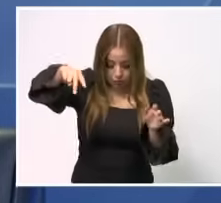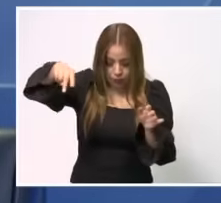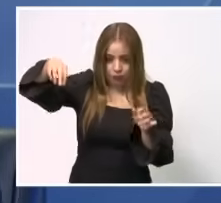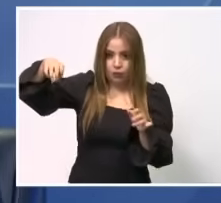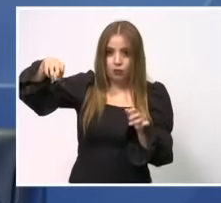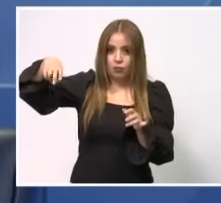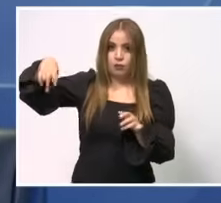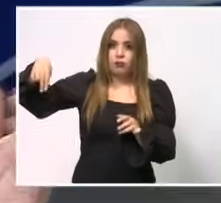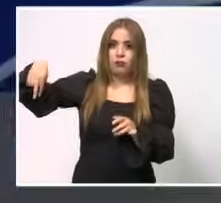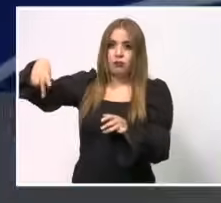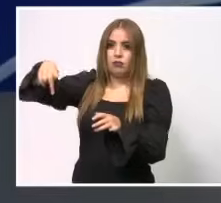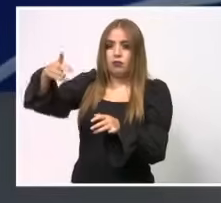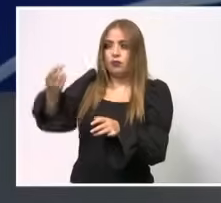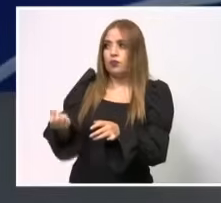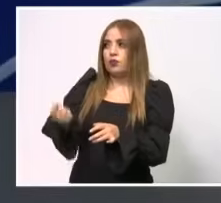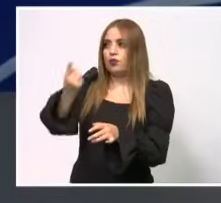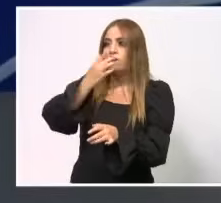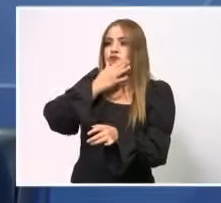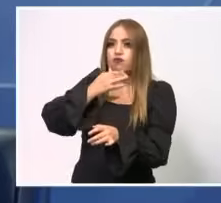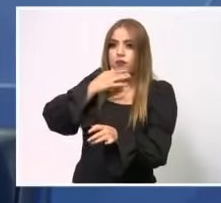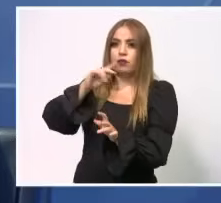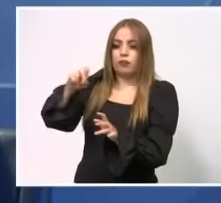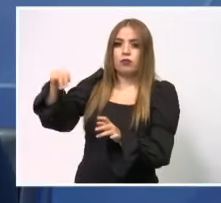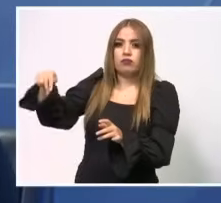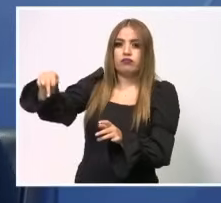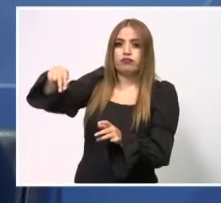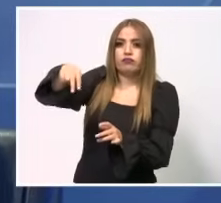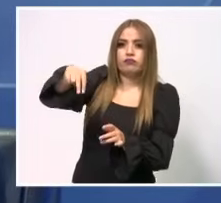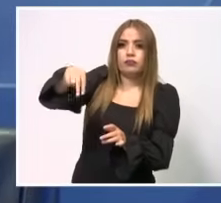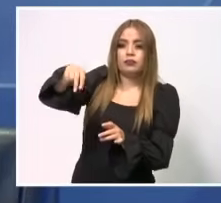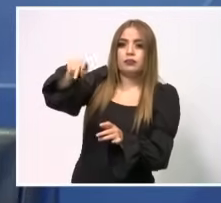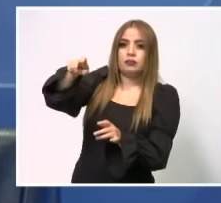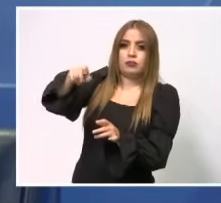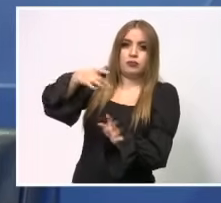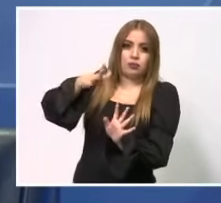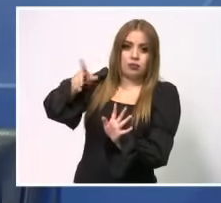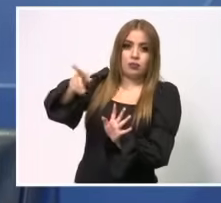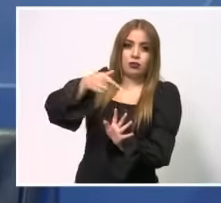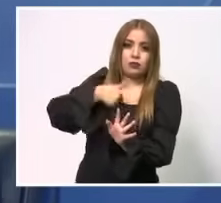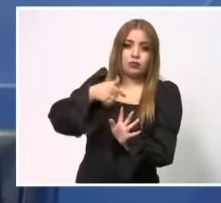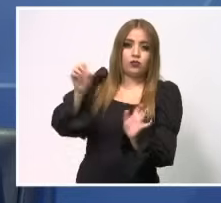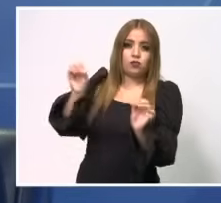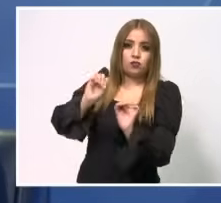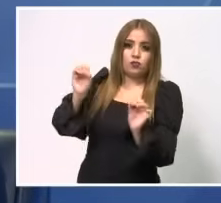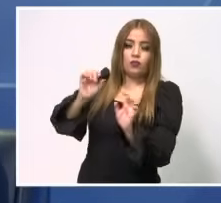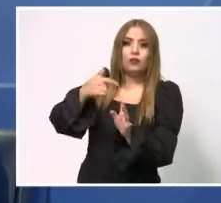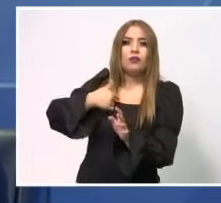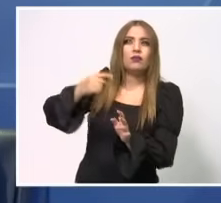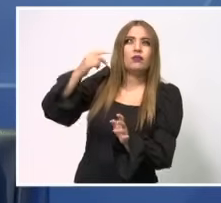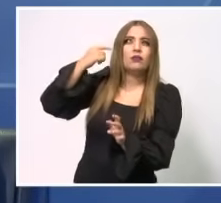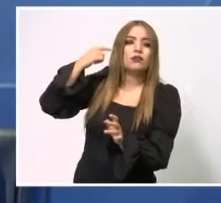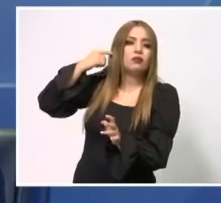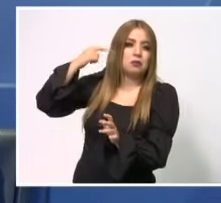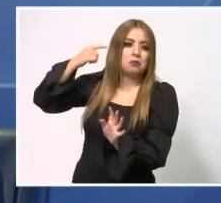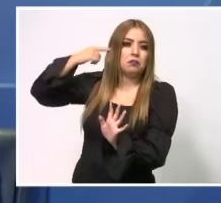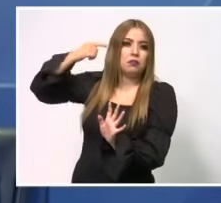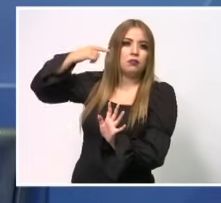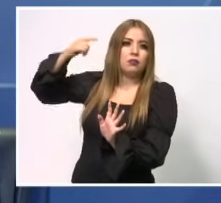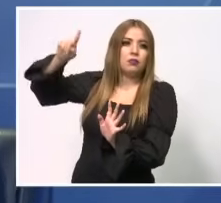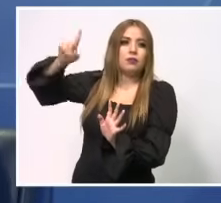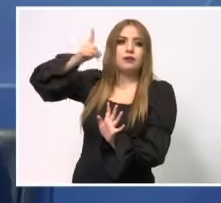tiene un señor Pues un señor no y entonces yo no yo solamente escucho que que dice